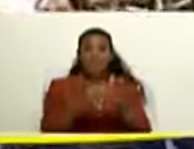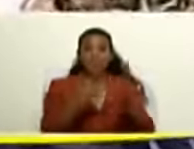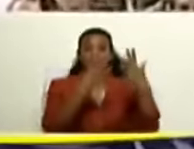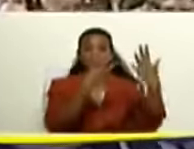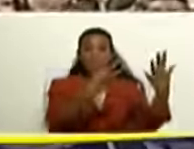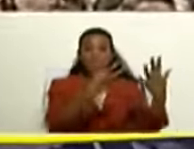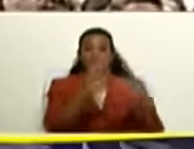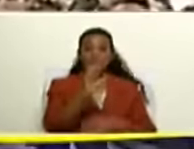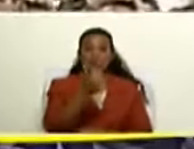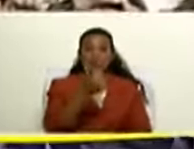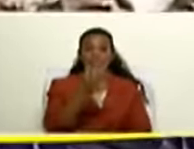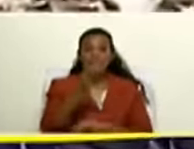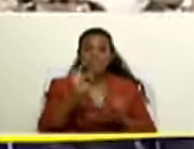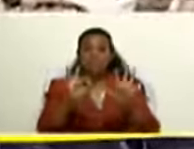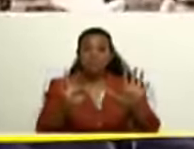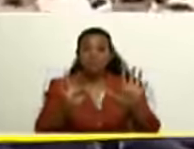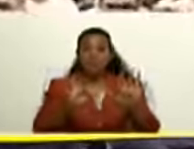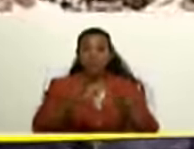6.918